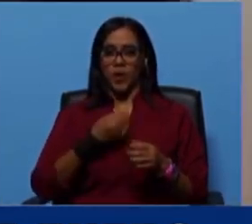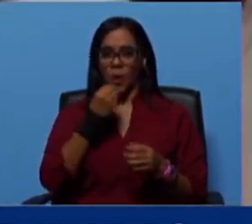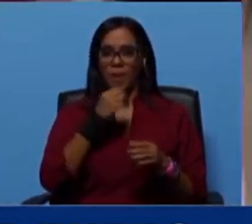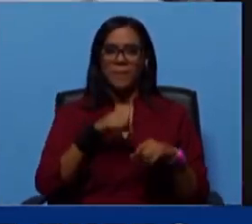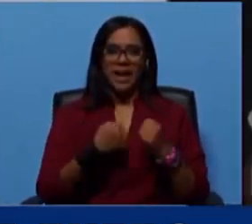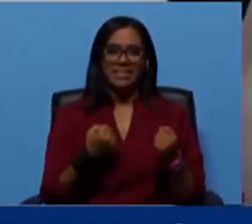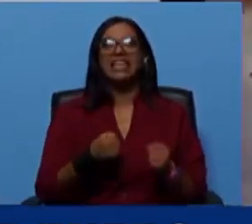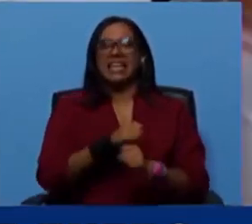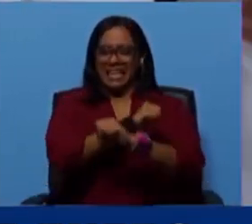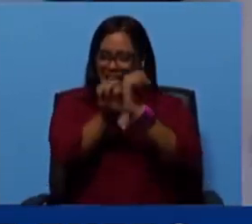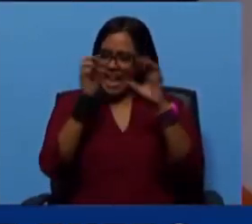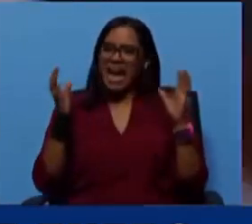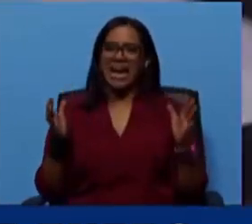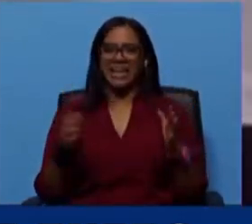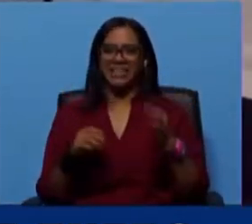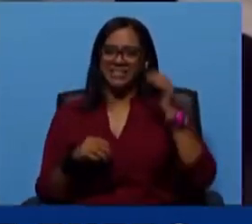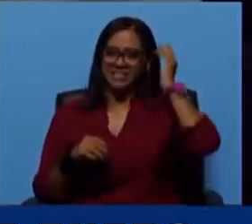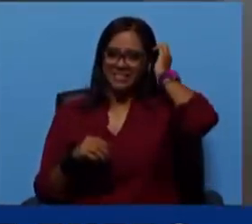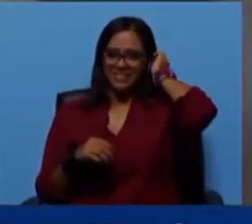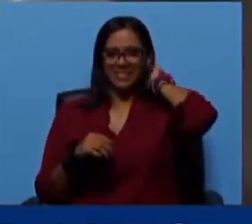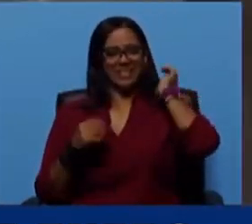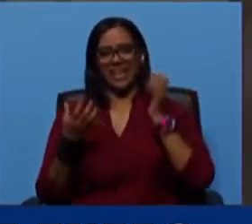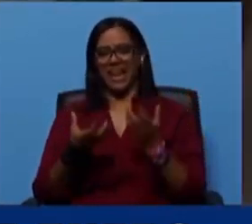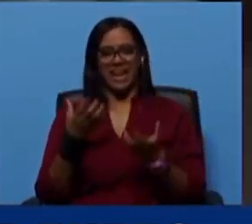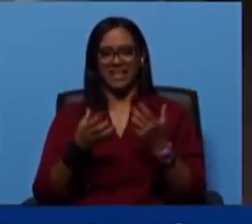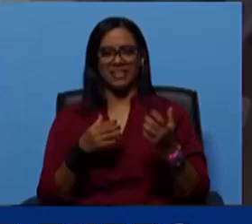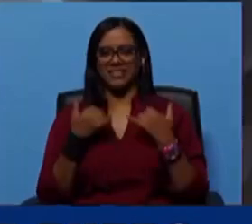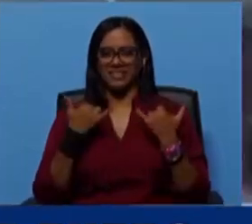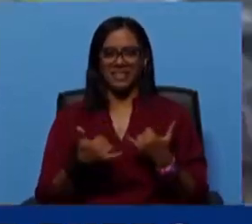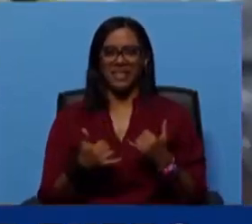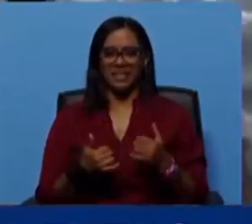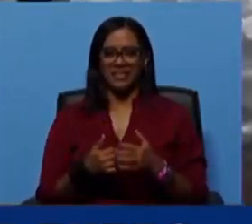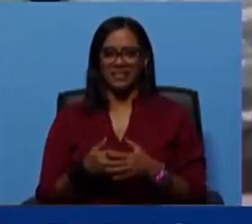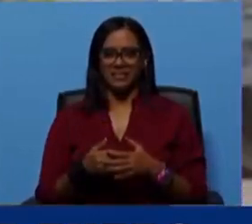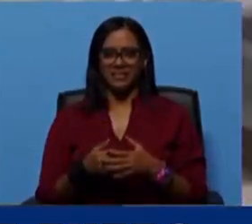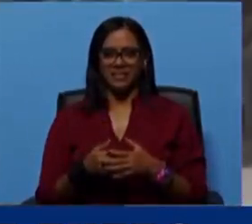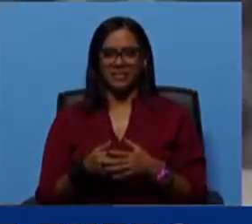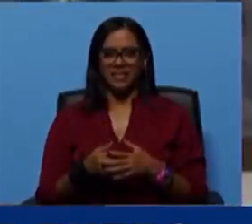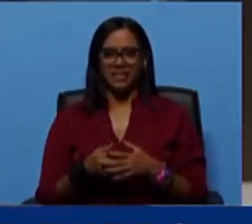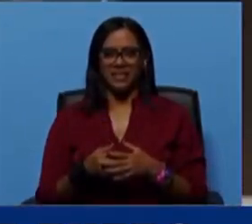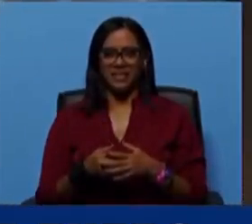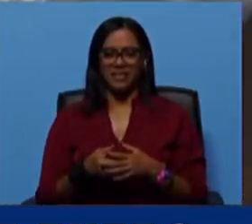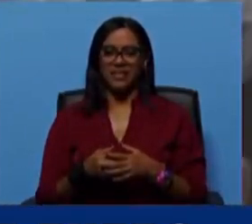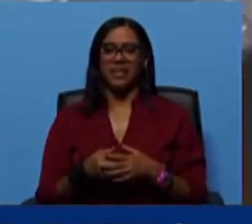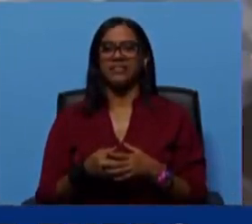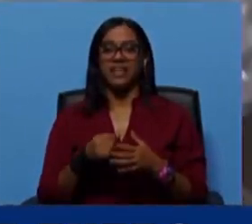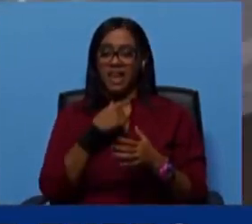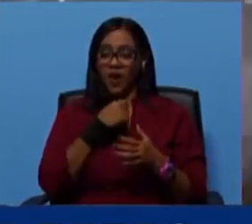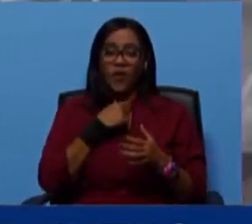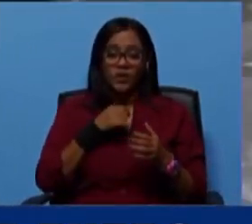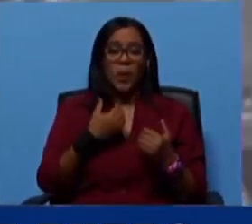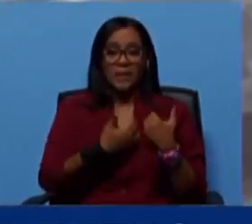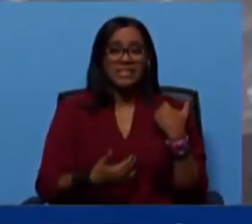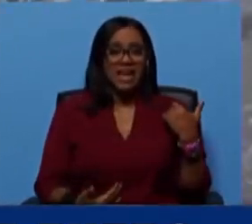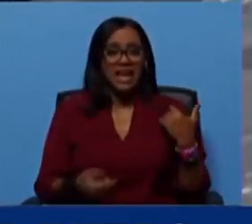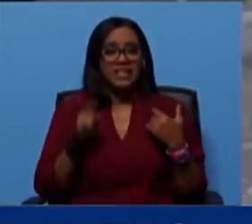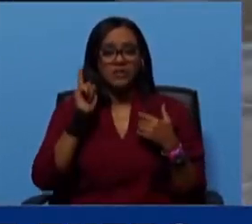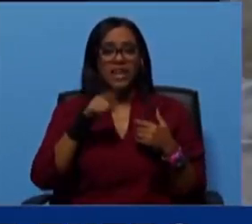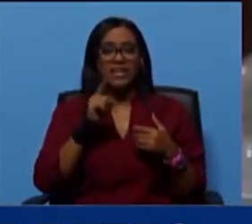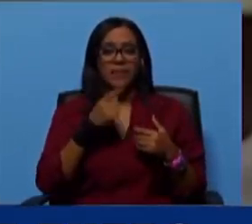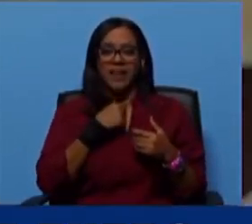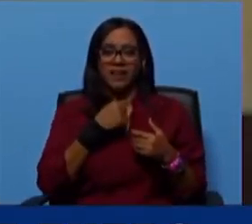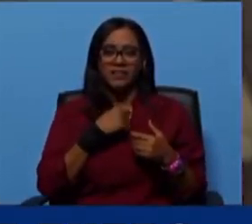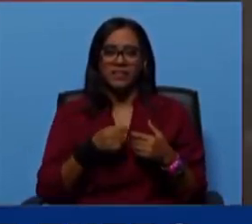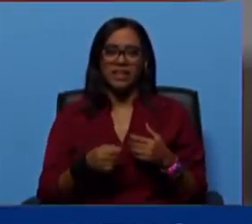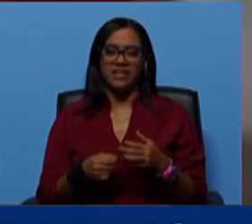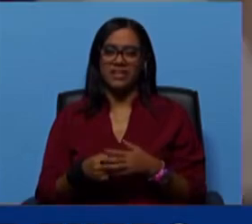Ah, bueno, vamos a comerlo, por favor. Este programa es caliente, vamos a agarrar el pan de una vez. Bueno, si le gustó al presidente, espero que ustedes también le gusten. Sí, al